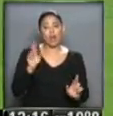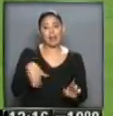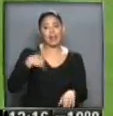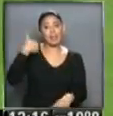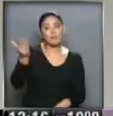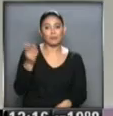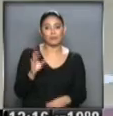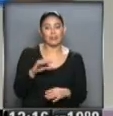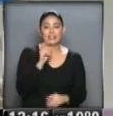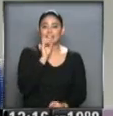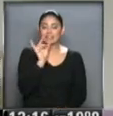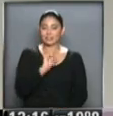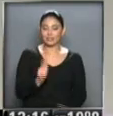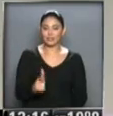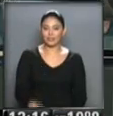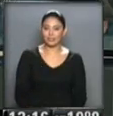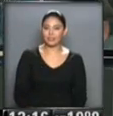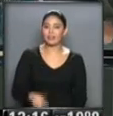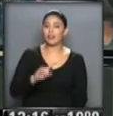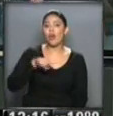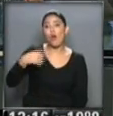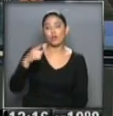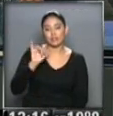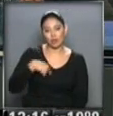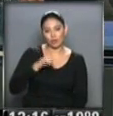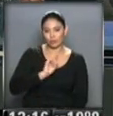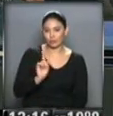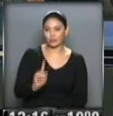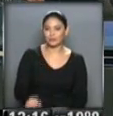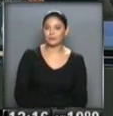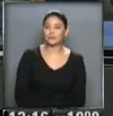Mundial, Juan. No, no. Otros, no nosotros. Otros, otros, ¿no? Al horno, sí, con papas.